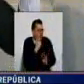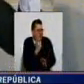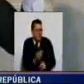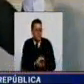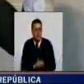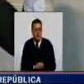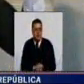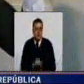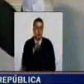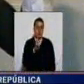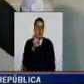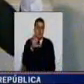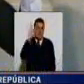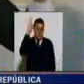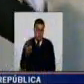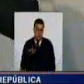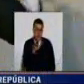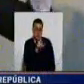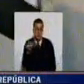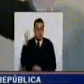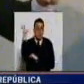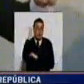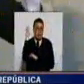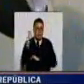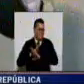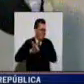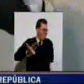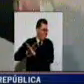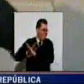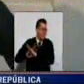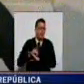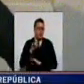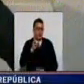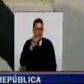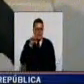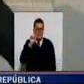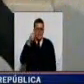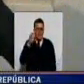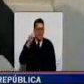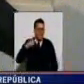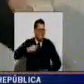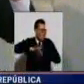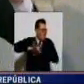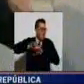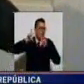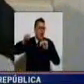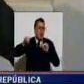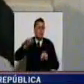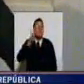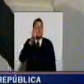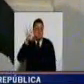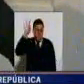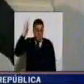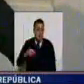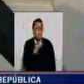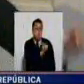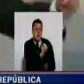El 85% de los colombianos rechazó enfáticamente este negociado de Isagen. Ahí están las